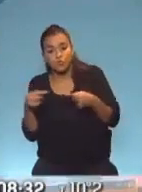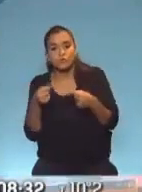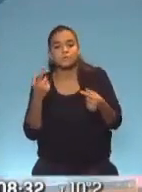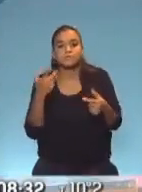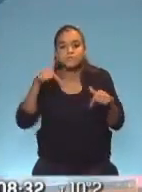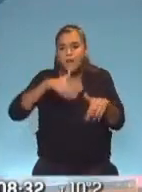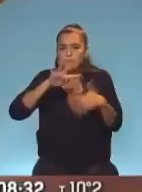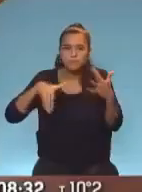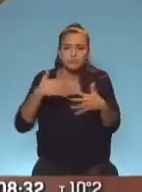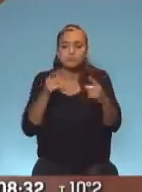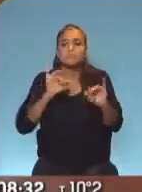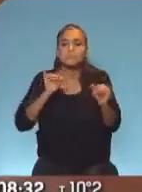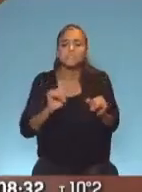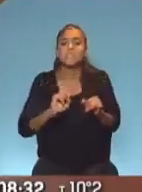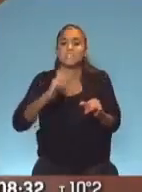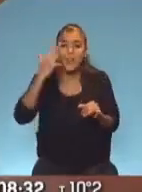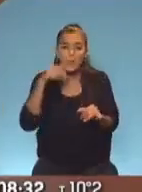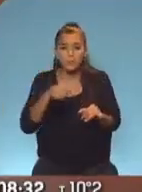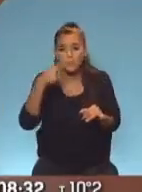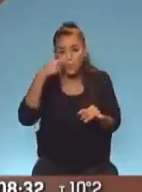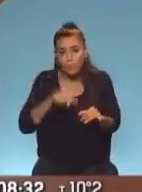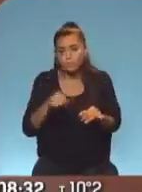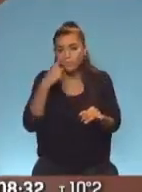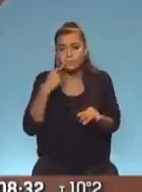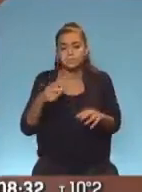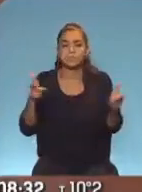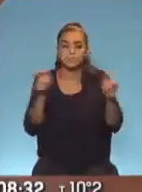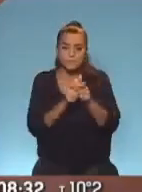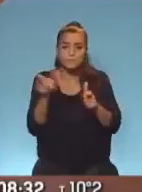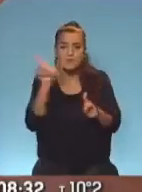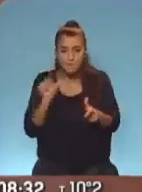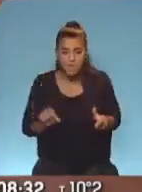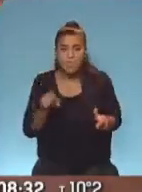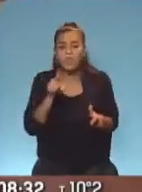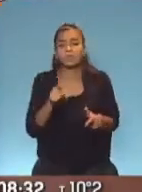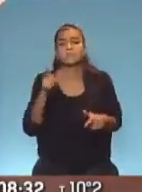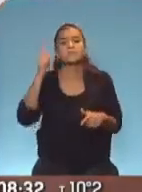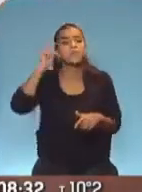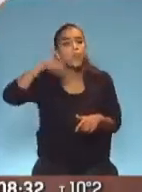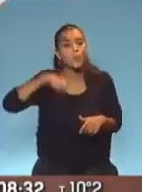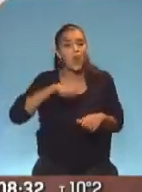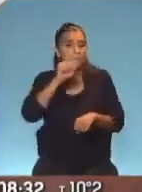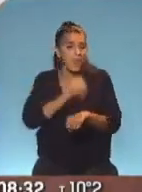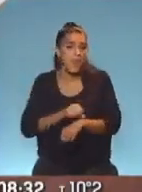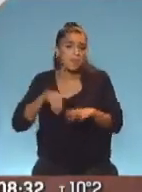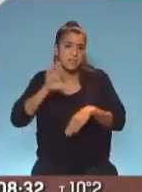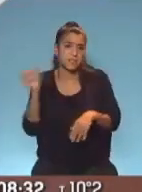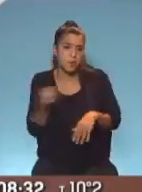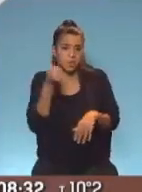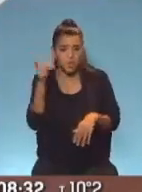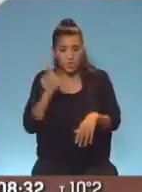Néstor. Sí, por tercera vez en los últimos días, la Cámara Federal de Casación Penal, que es el tribunal penal más importante del